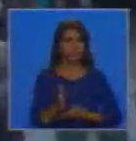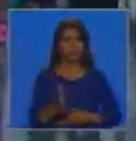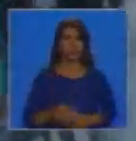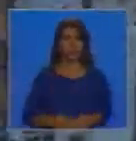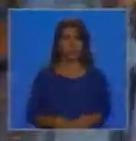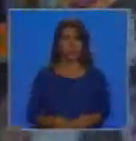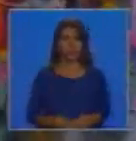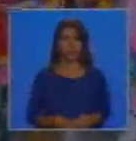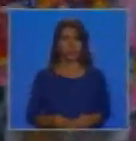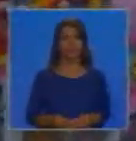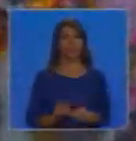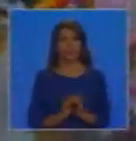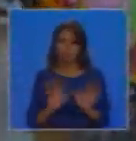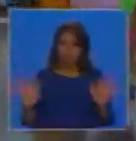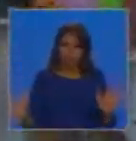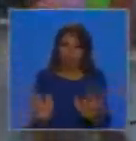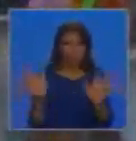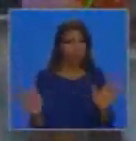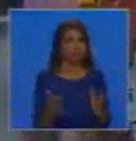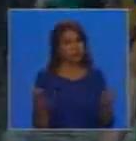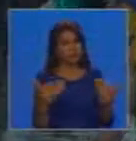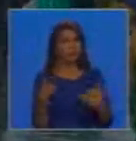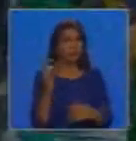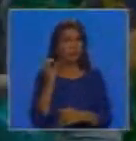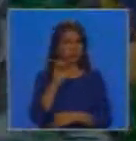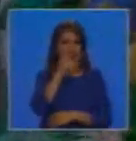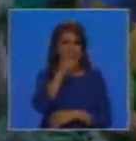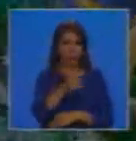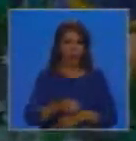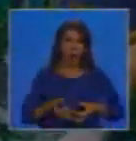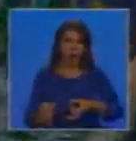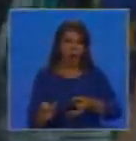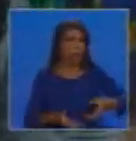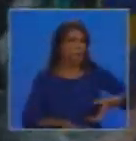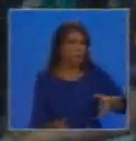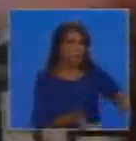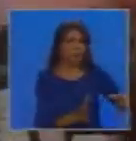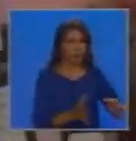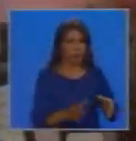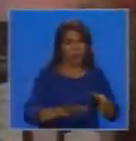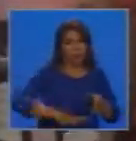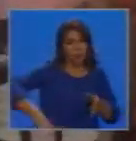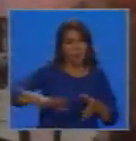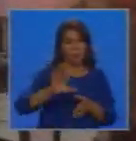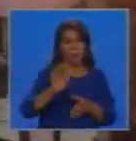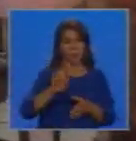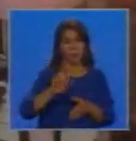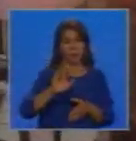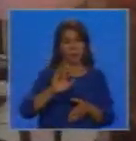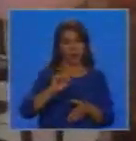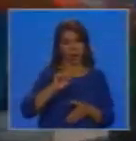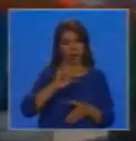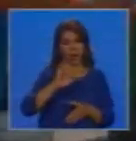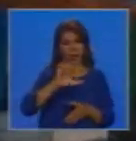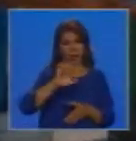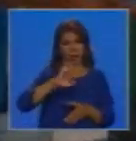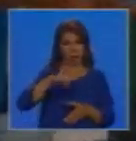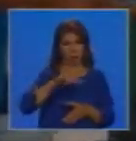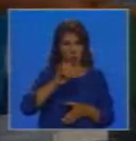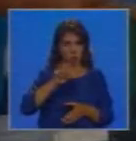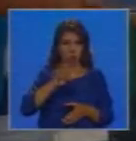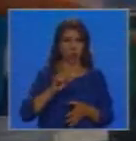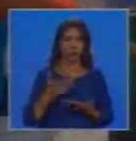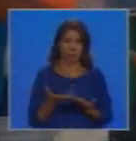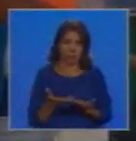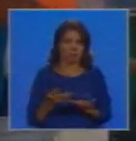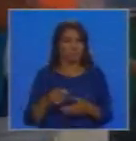En Mira se promociona la Brujita Carnavalera y en Espejo el Carnaval de los Frailejones, todos con festivales gastronómicos con una gran variedad